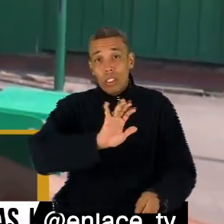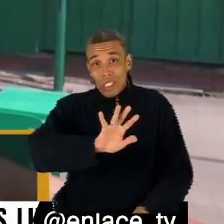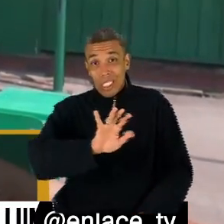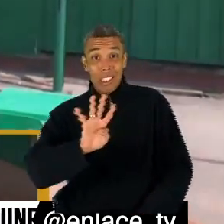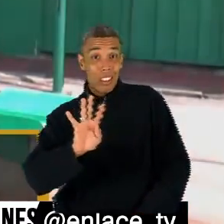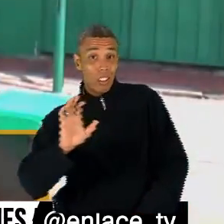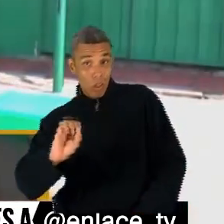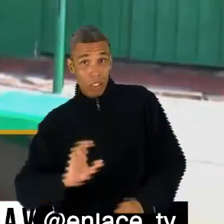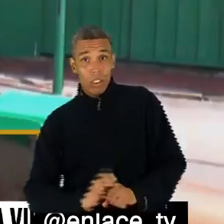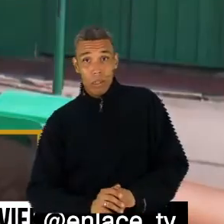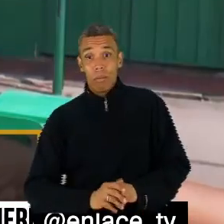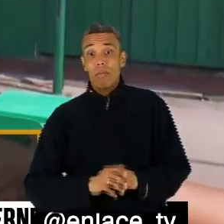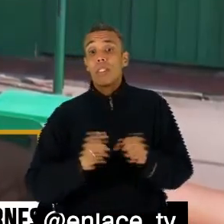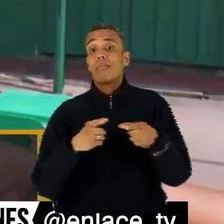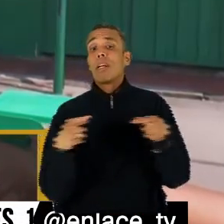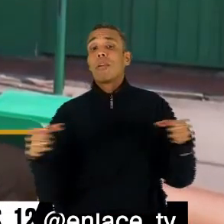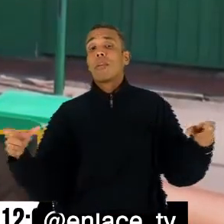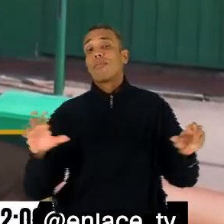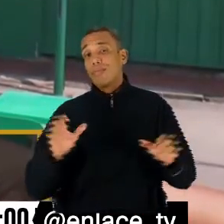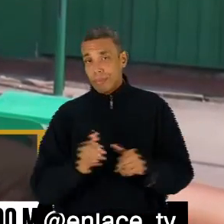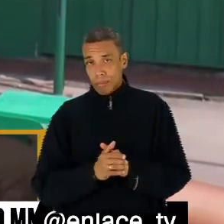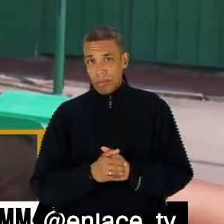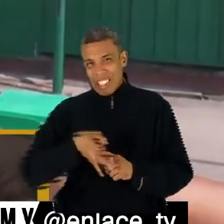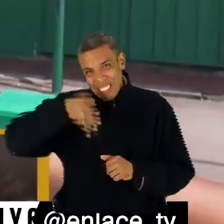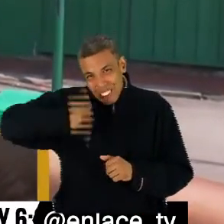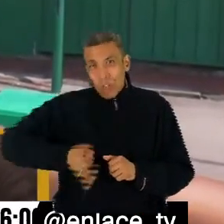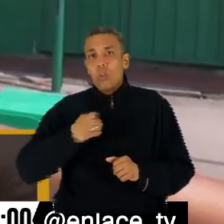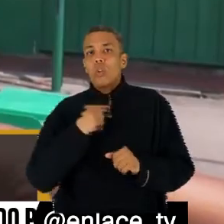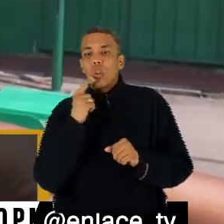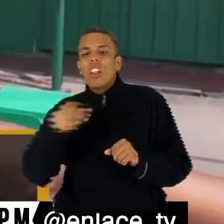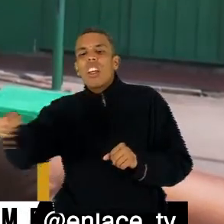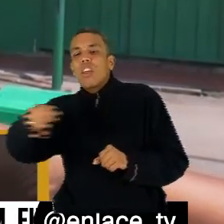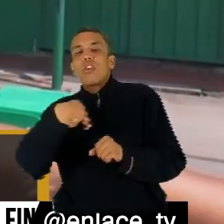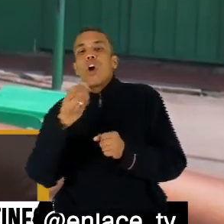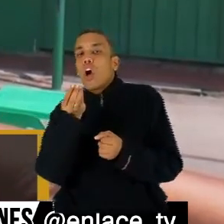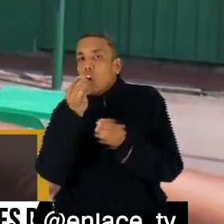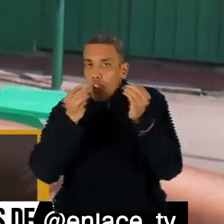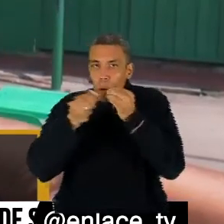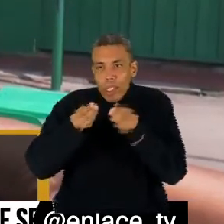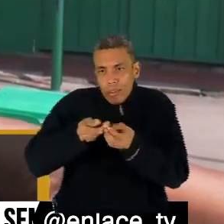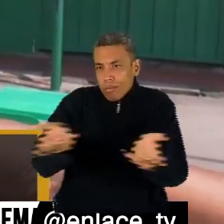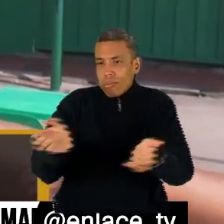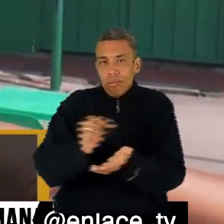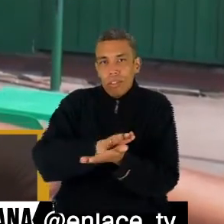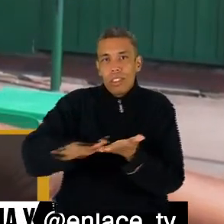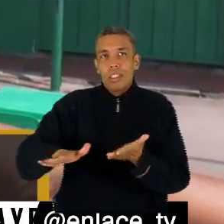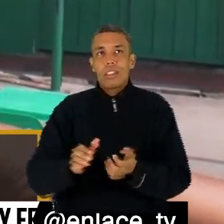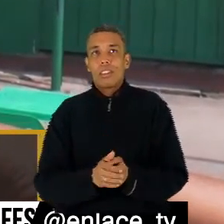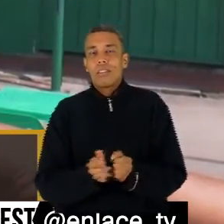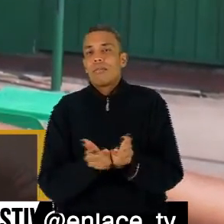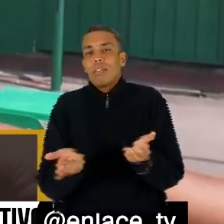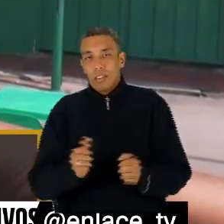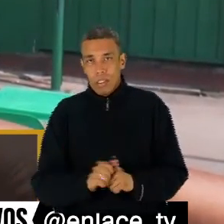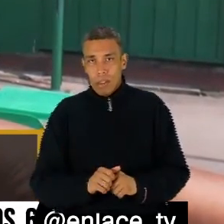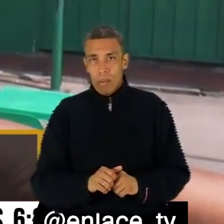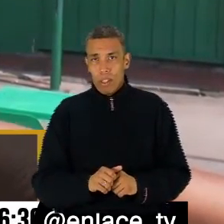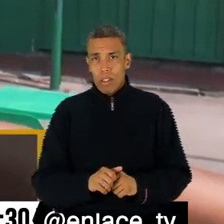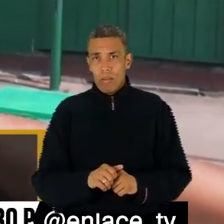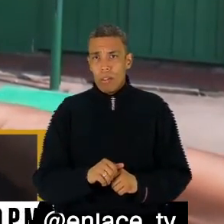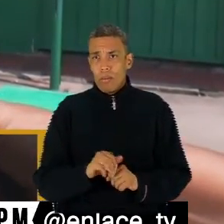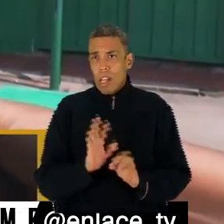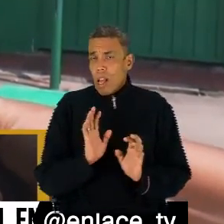con 540 niños. Solo reciben el alimento 5 grados, los preescolares y los primeros, en la mediodía, el almuerzo, y